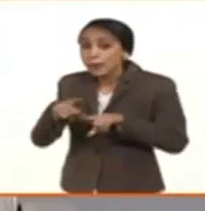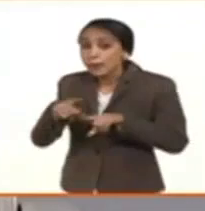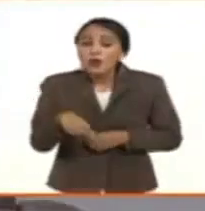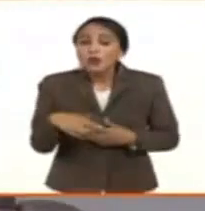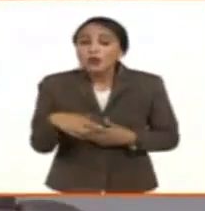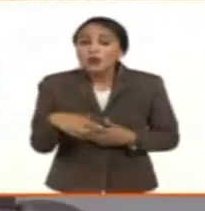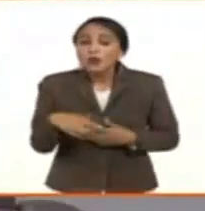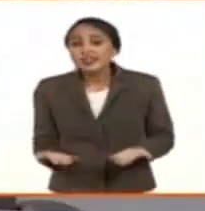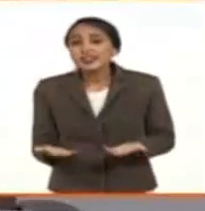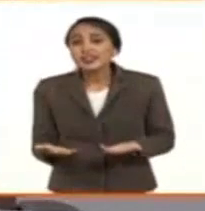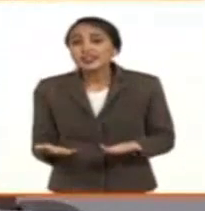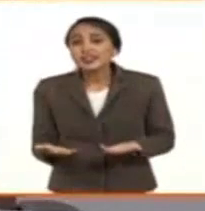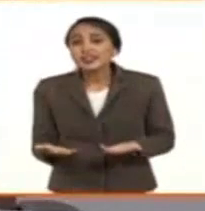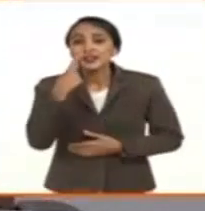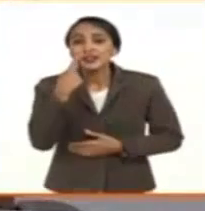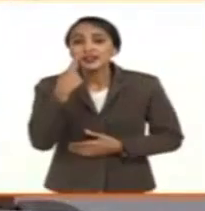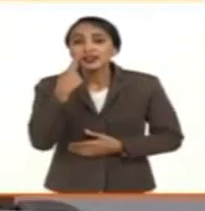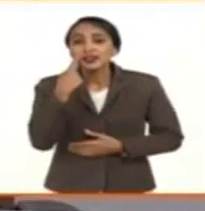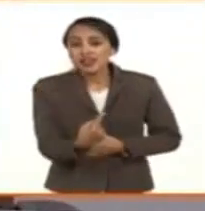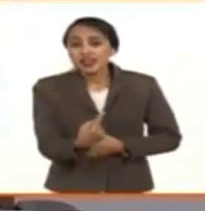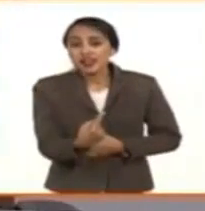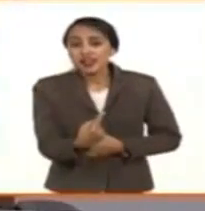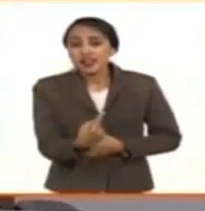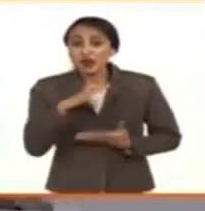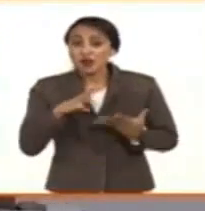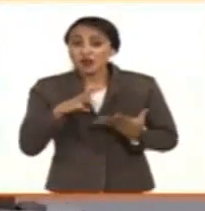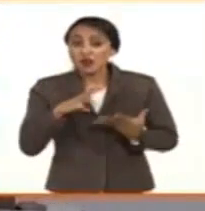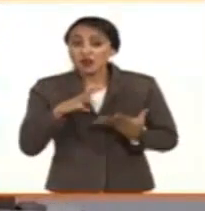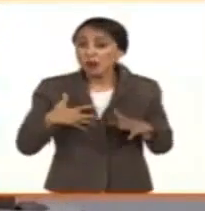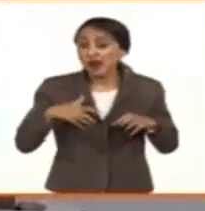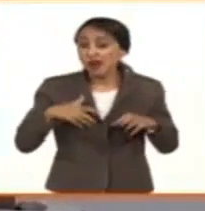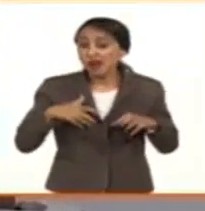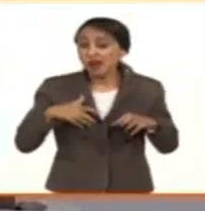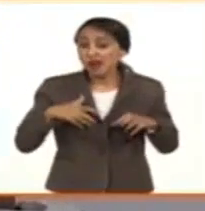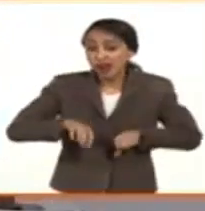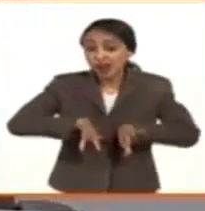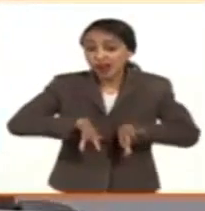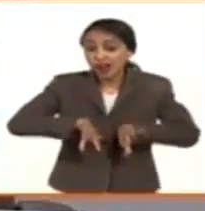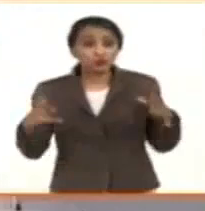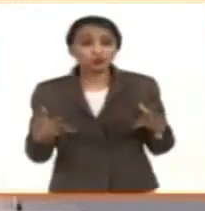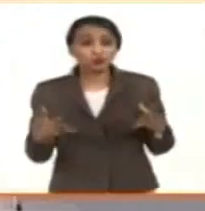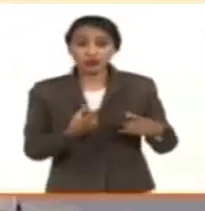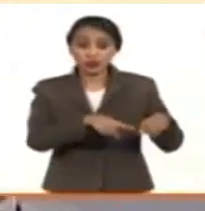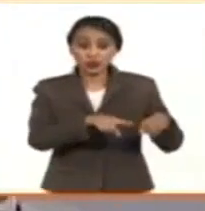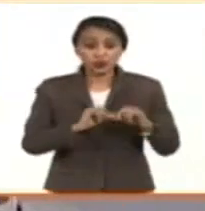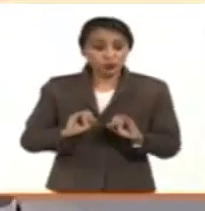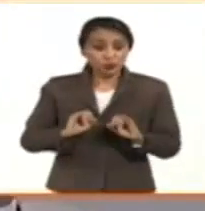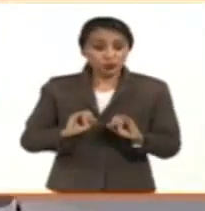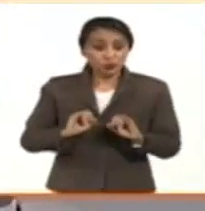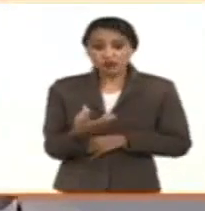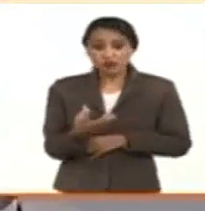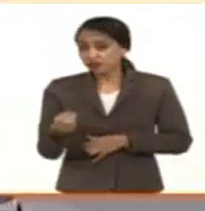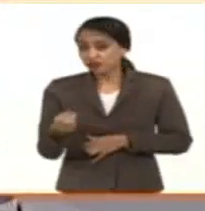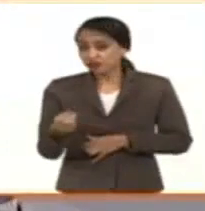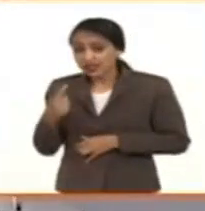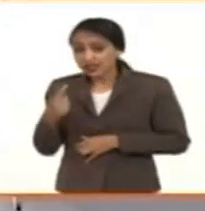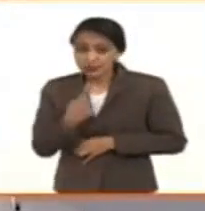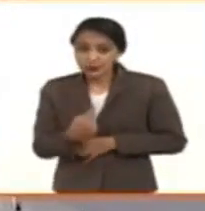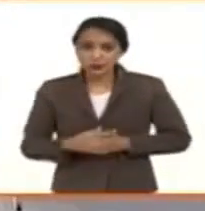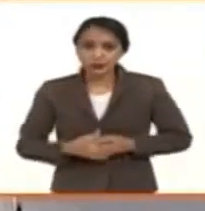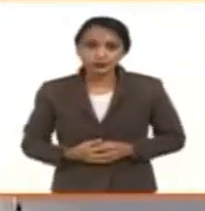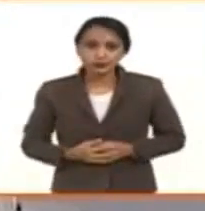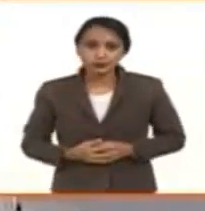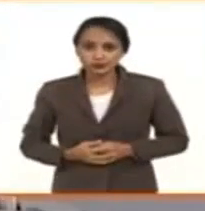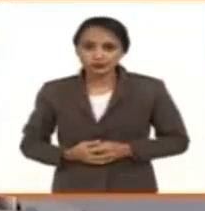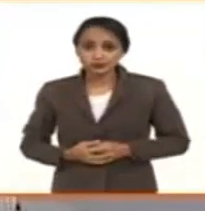esqueleto desnudo de la bestia arrasando con todo lo que está al frente que no comulga con la dictadura eso sí